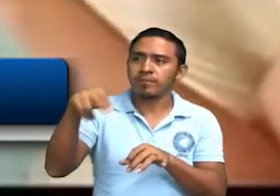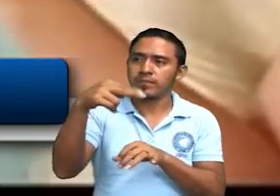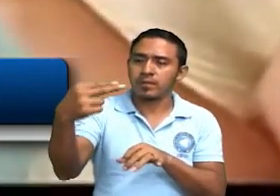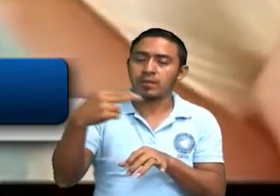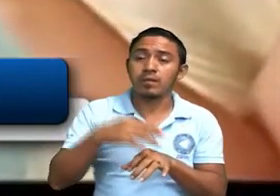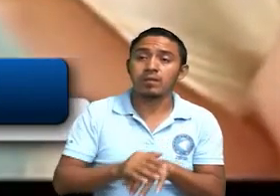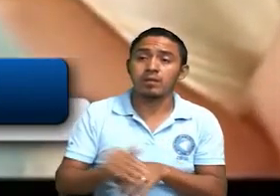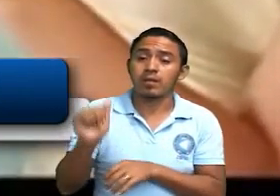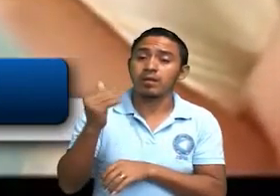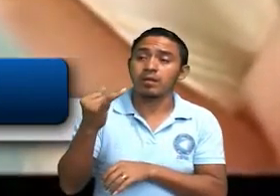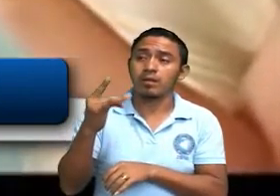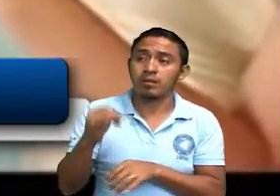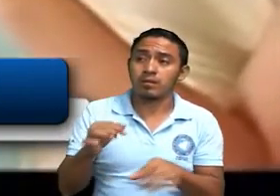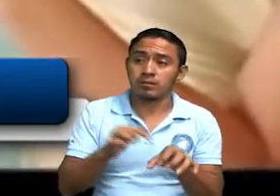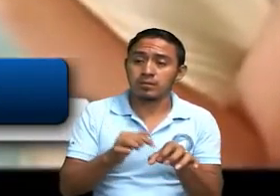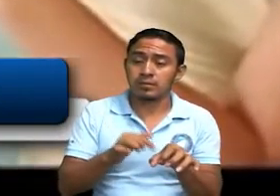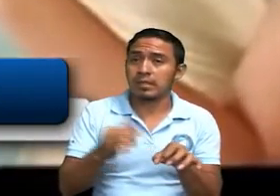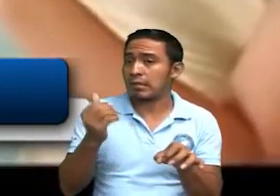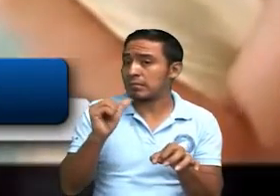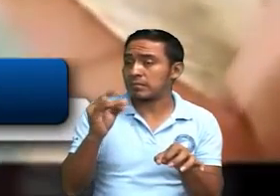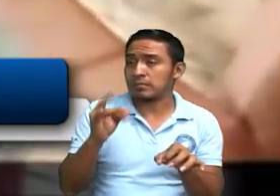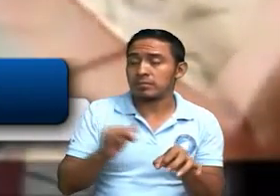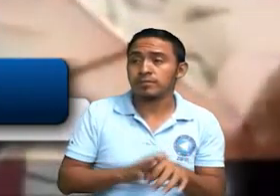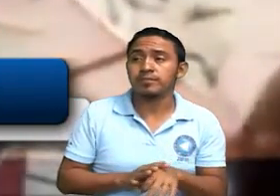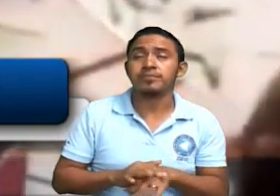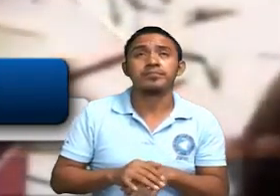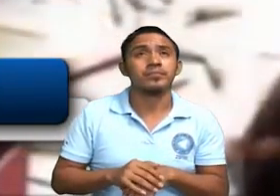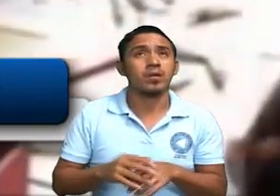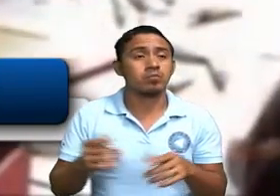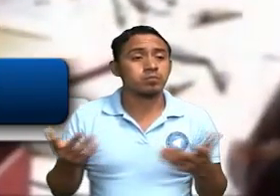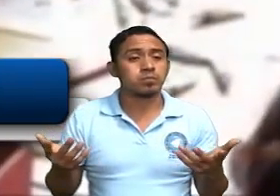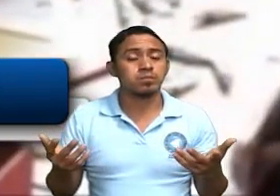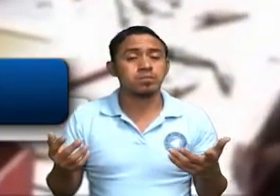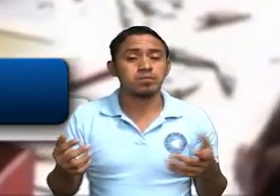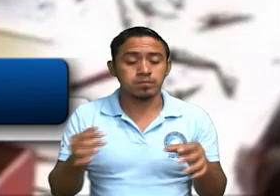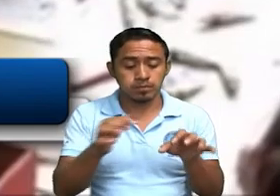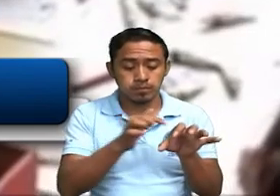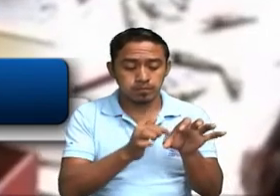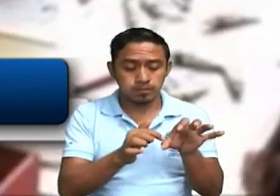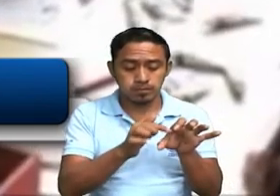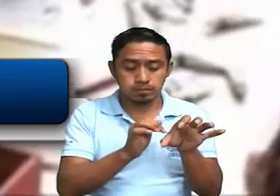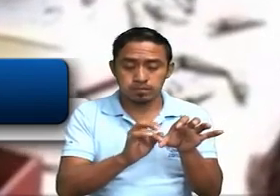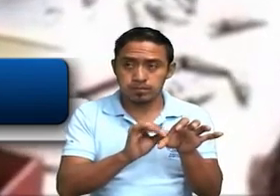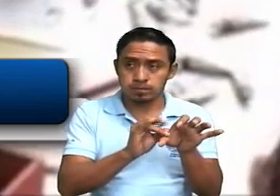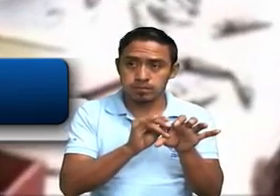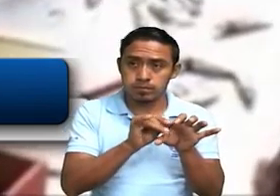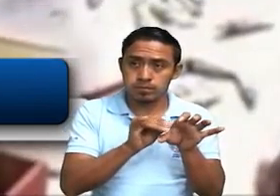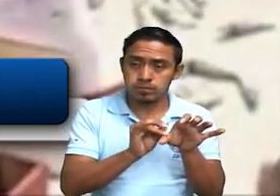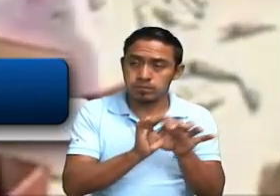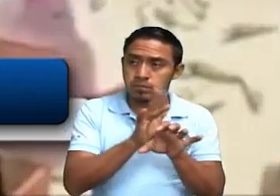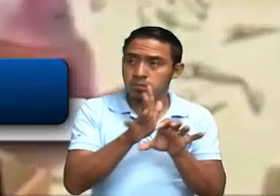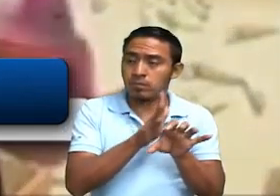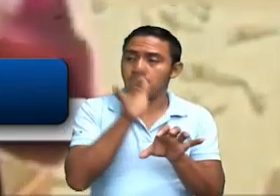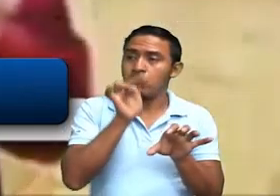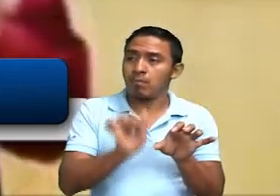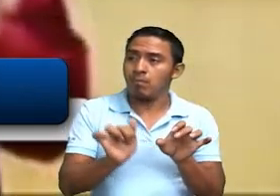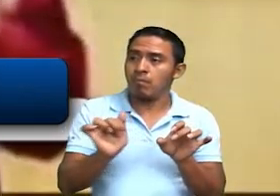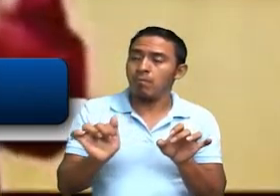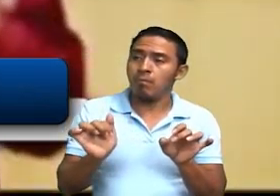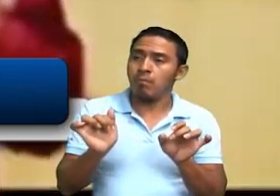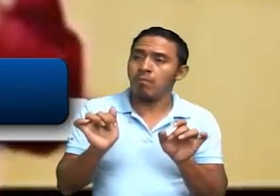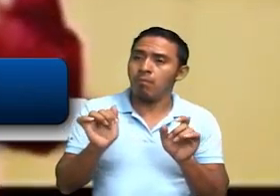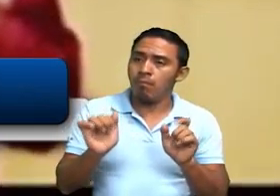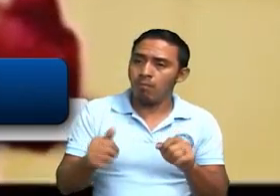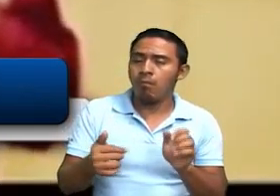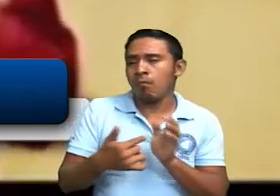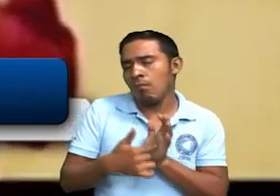es decir, es una cera ácida. Entonces, esta cera, para poder